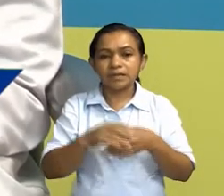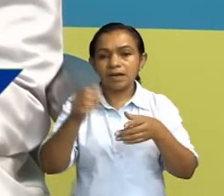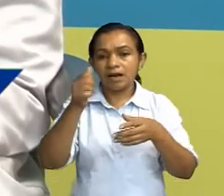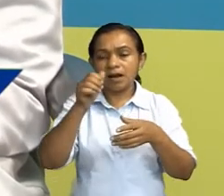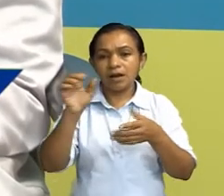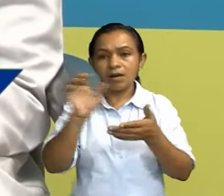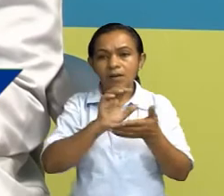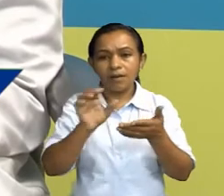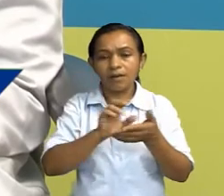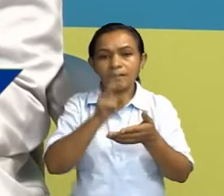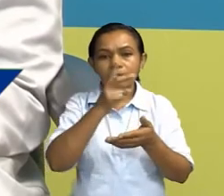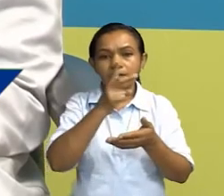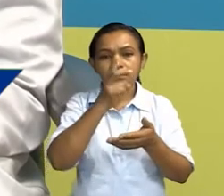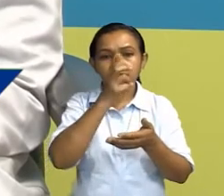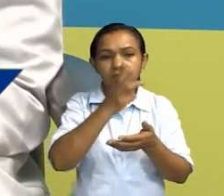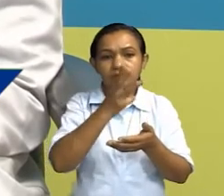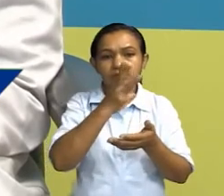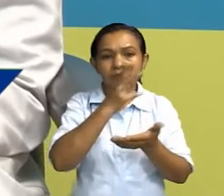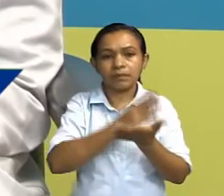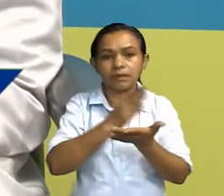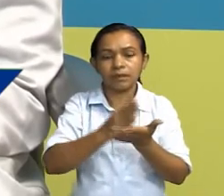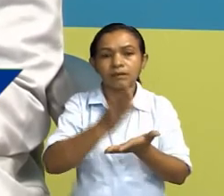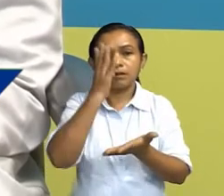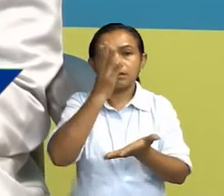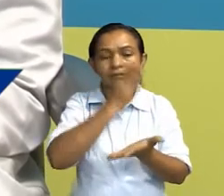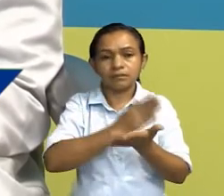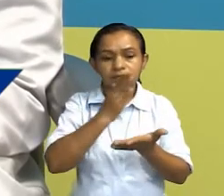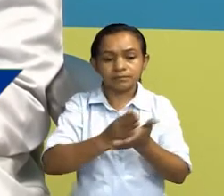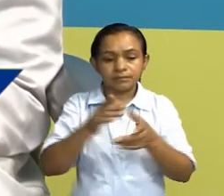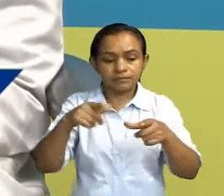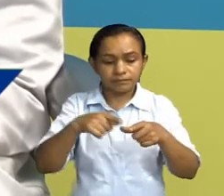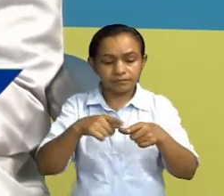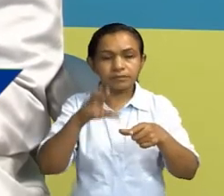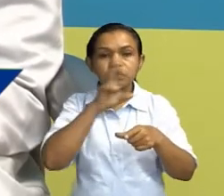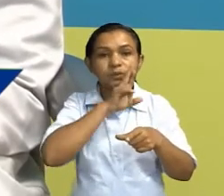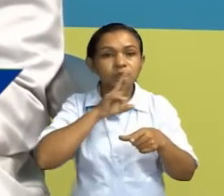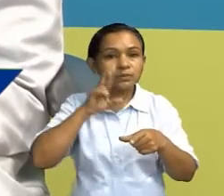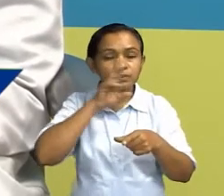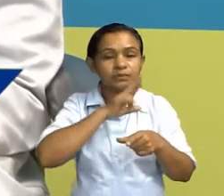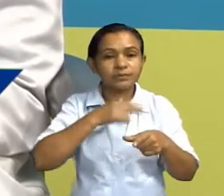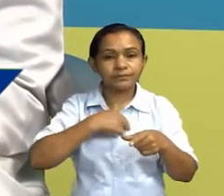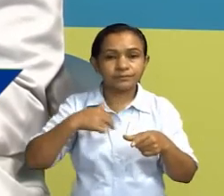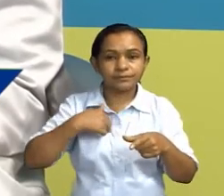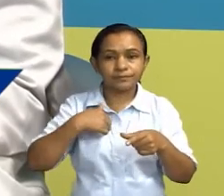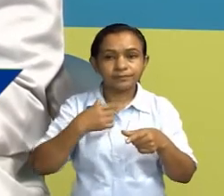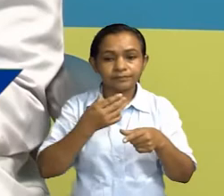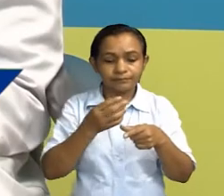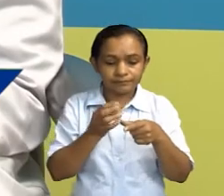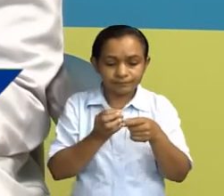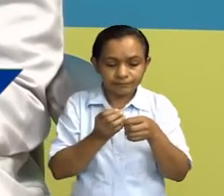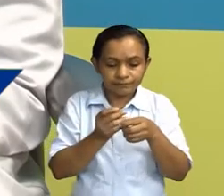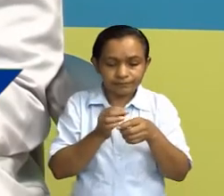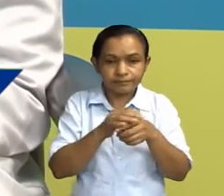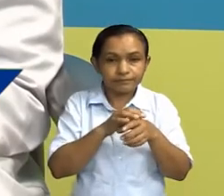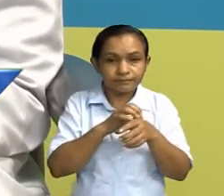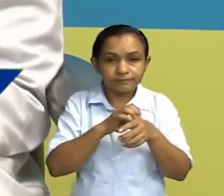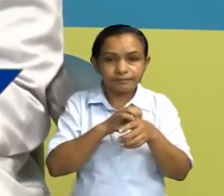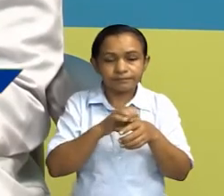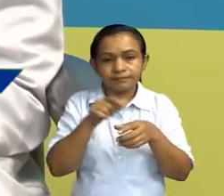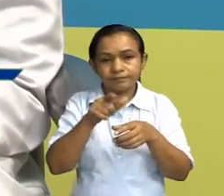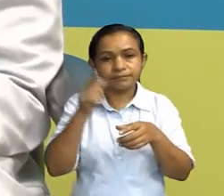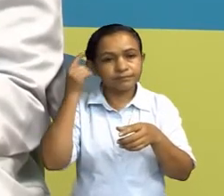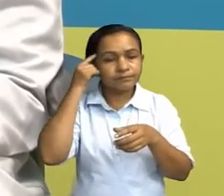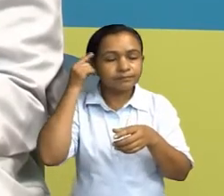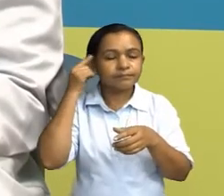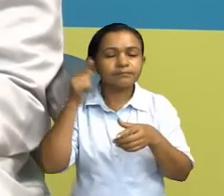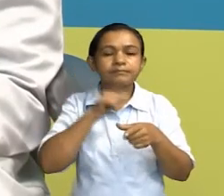jabón 3 a 4 veces al día, va a predisponer la irritación de esa área y va a favorecer el crecimiento de bacterias. Aunque usted esté